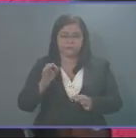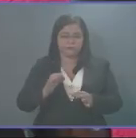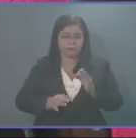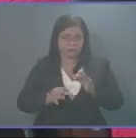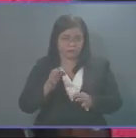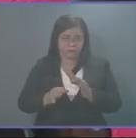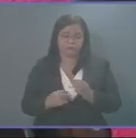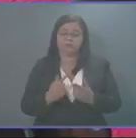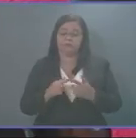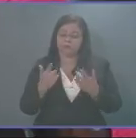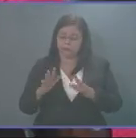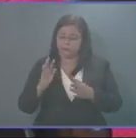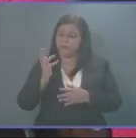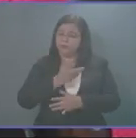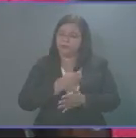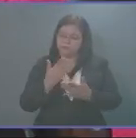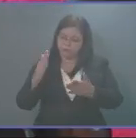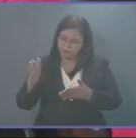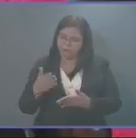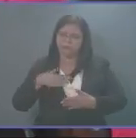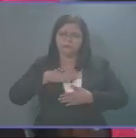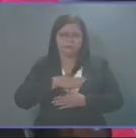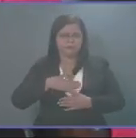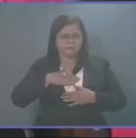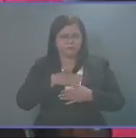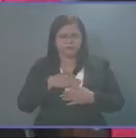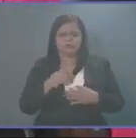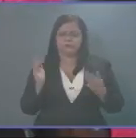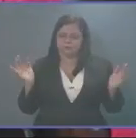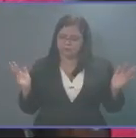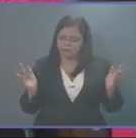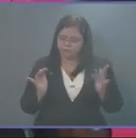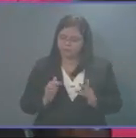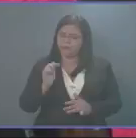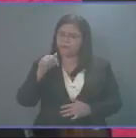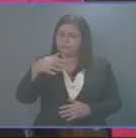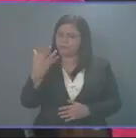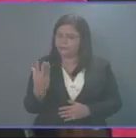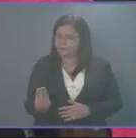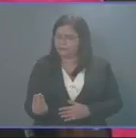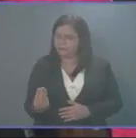bienvenidos y esperamos disfruten de esta sesión plenaria. Gracias.